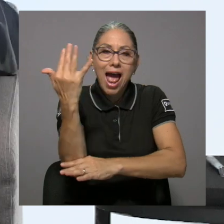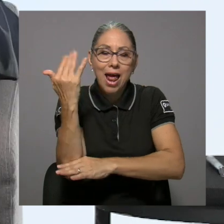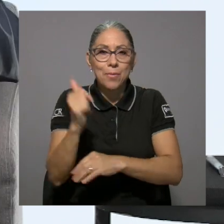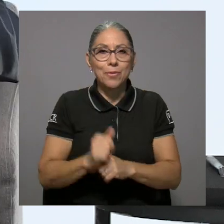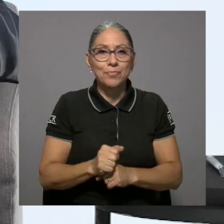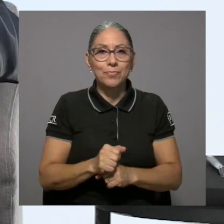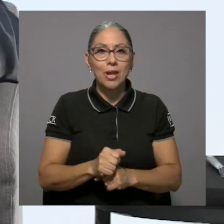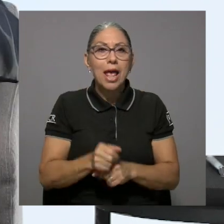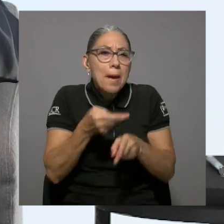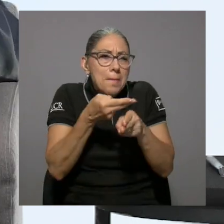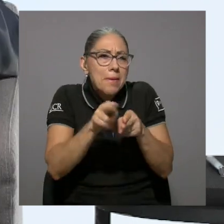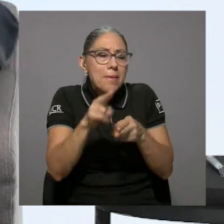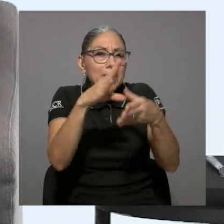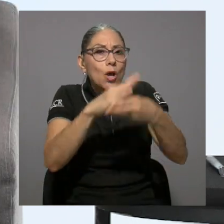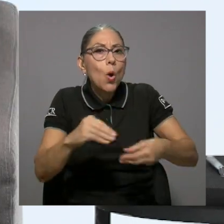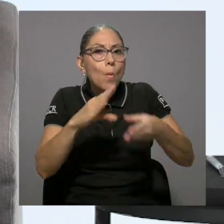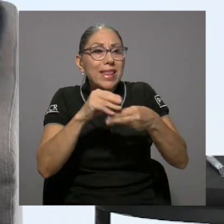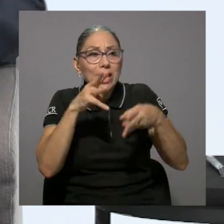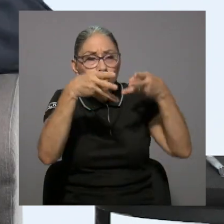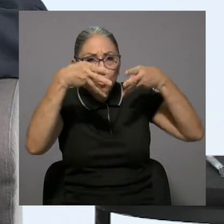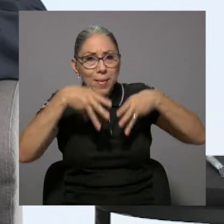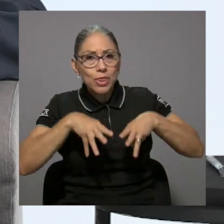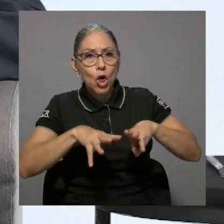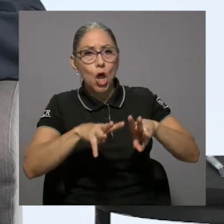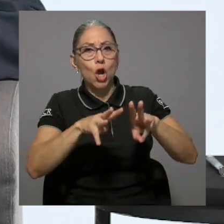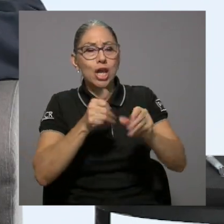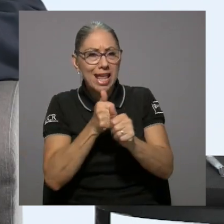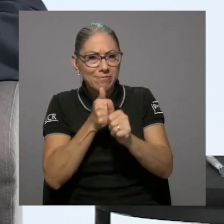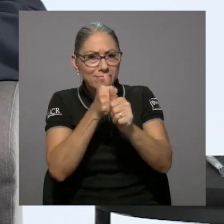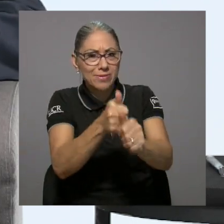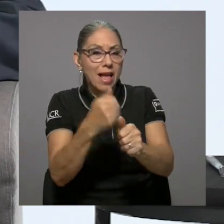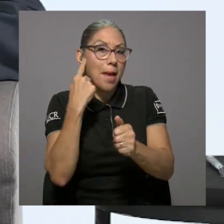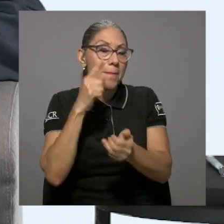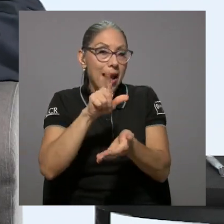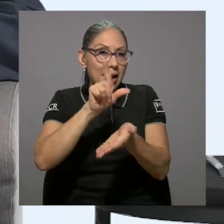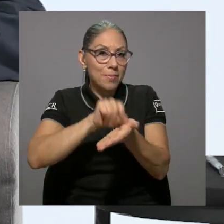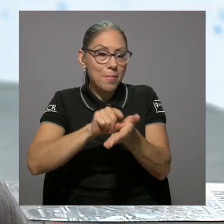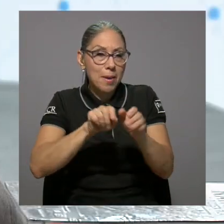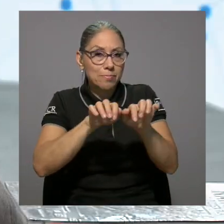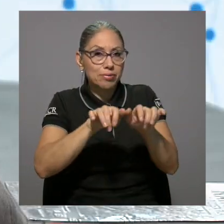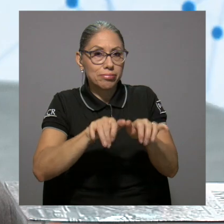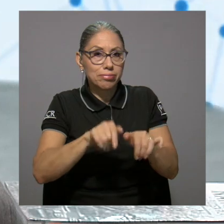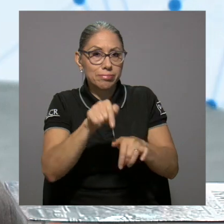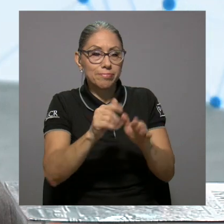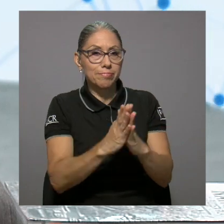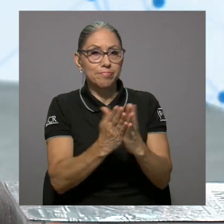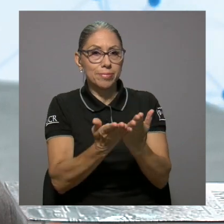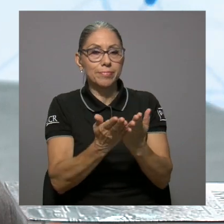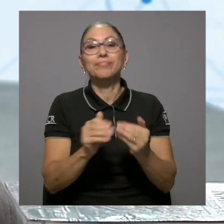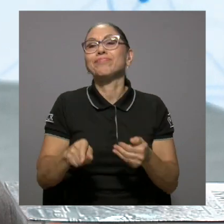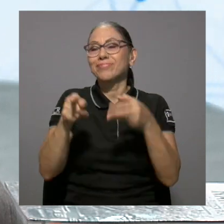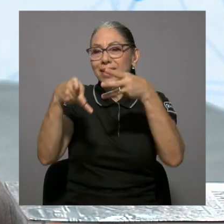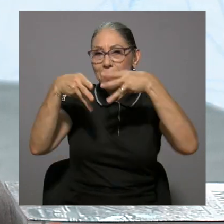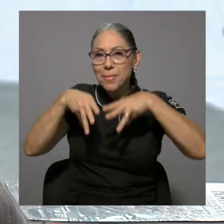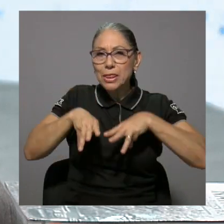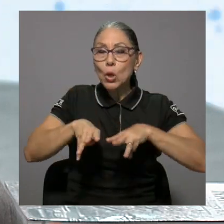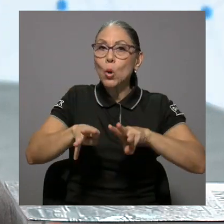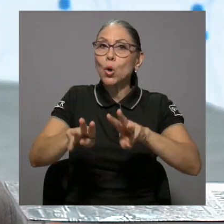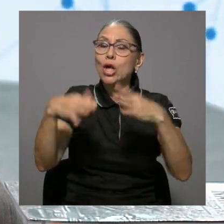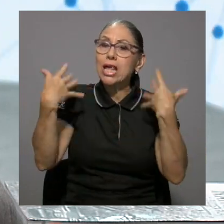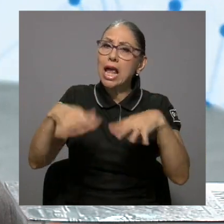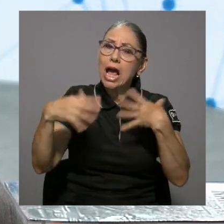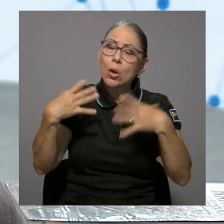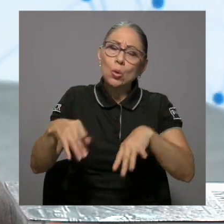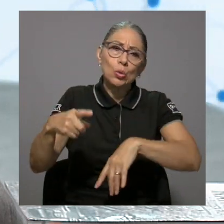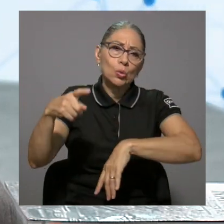Coméntenos brevemente la metodología que usted siguió para hacer esta publicación. Sí, bueno, fue una metodología bastante